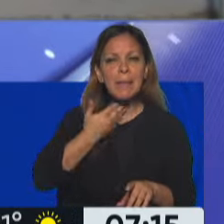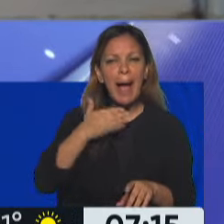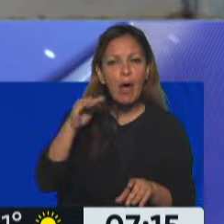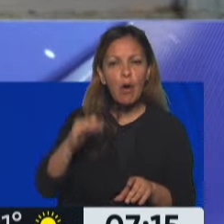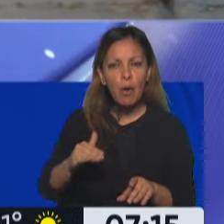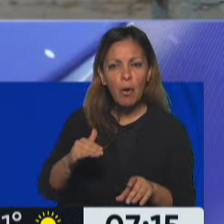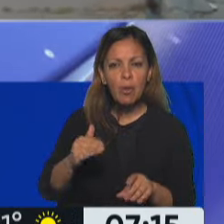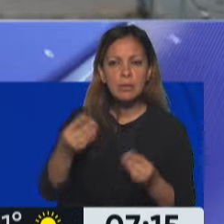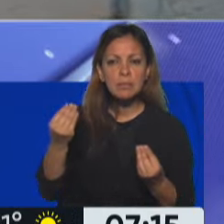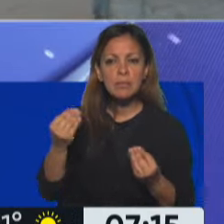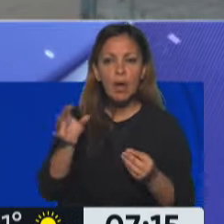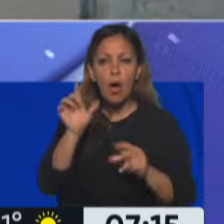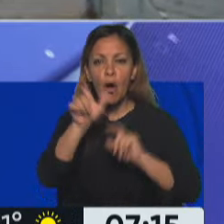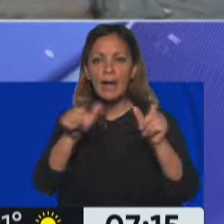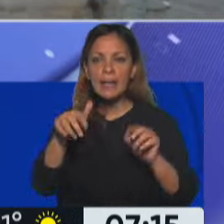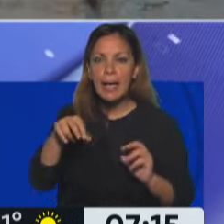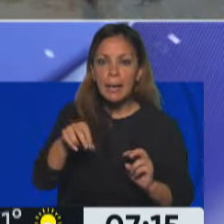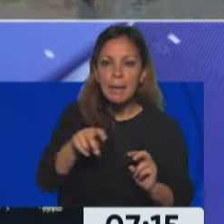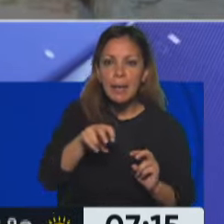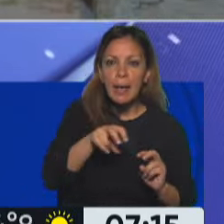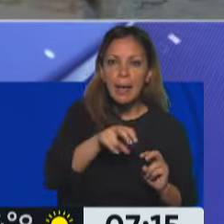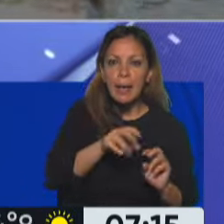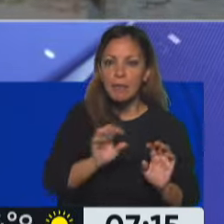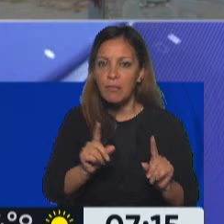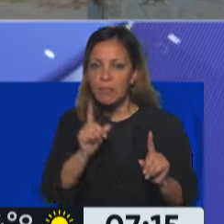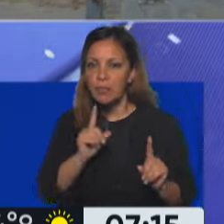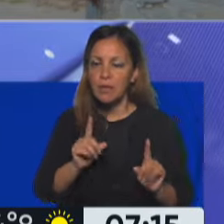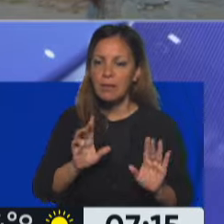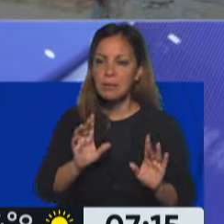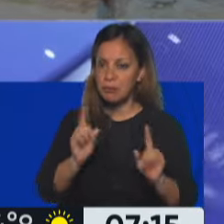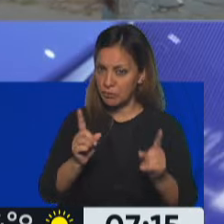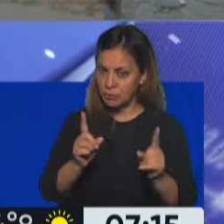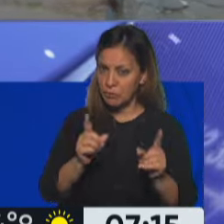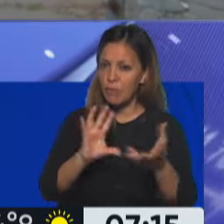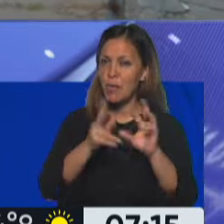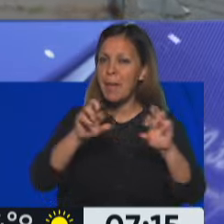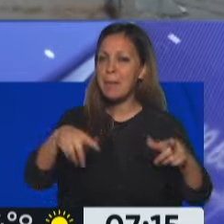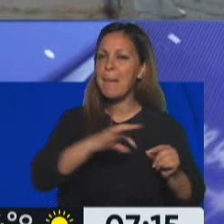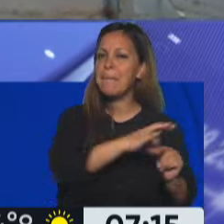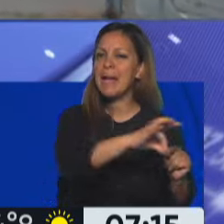que se desplaza con muchísimo cuidado. Se mantiene, ¿no?, ese perímetro de silencio para tratar de escuchar.